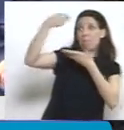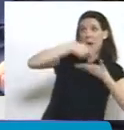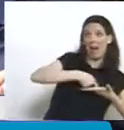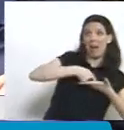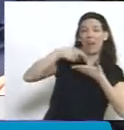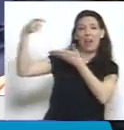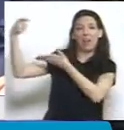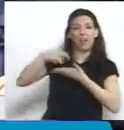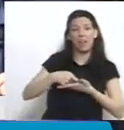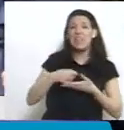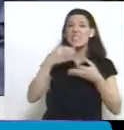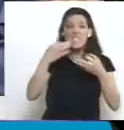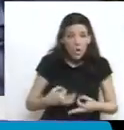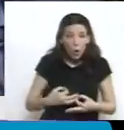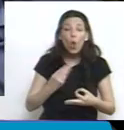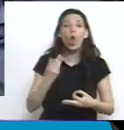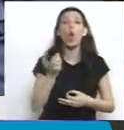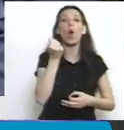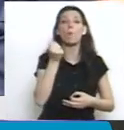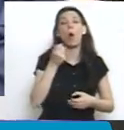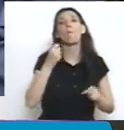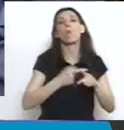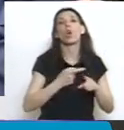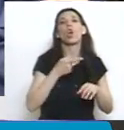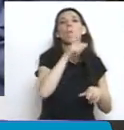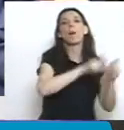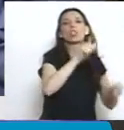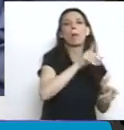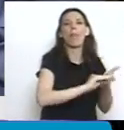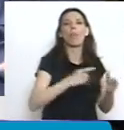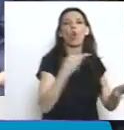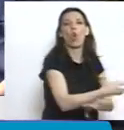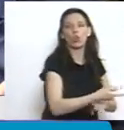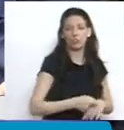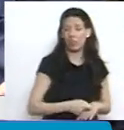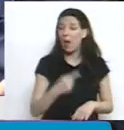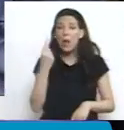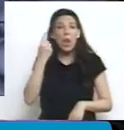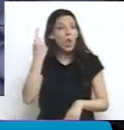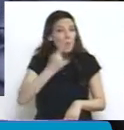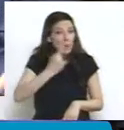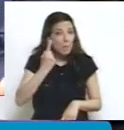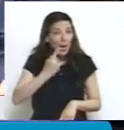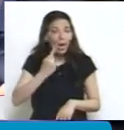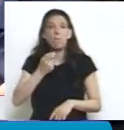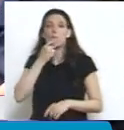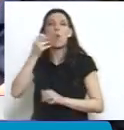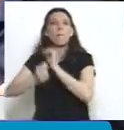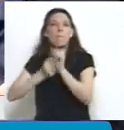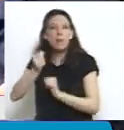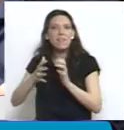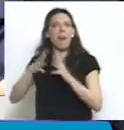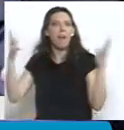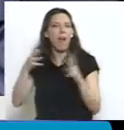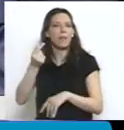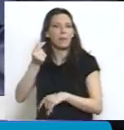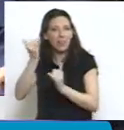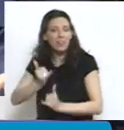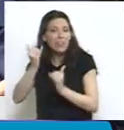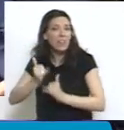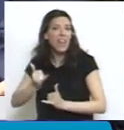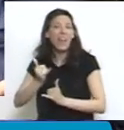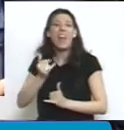un ajuste contra el pueblo trabajador. Primero, hay que evitar que fuguen los dólares los grandes capitalistas haciendo